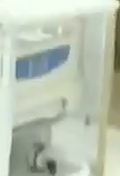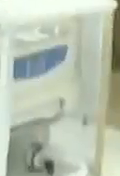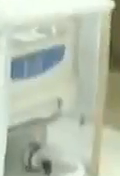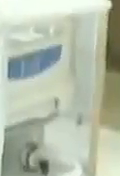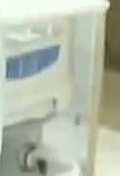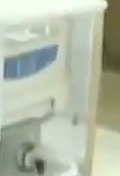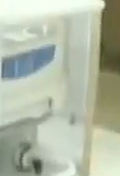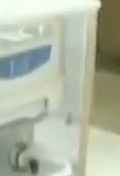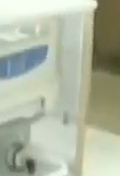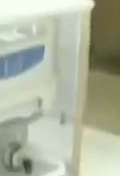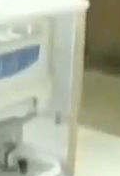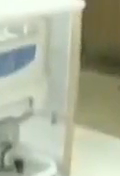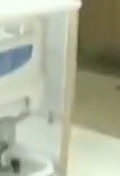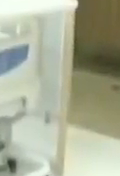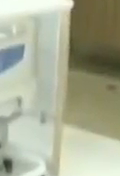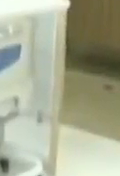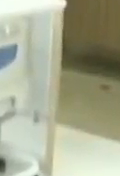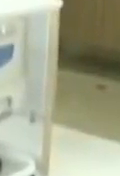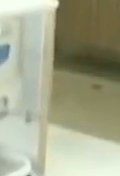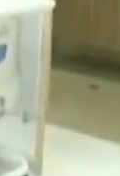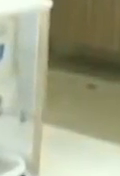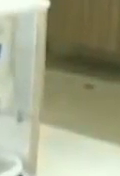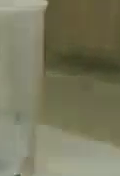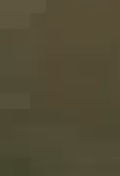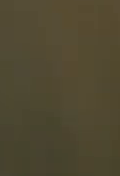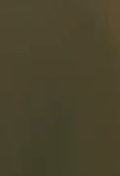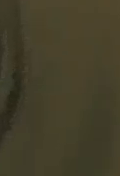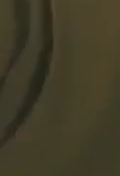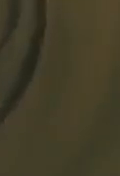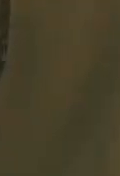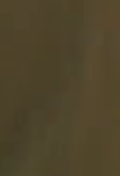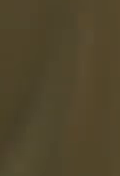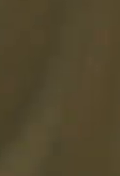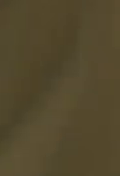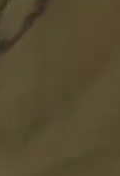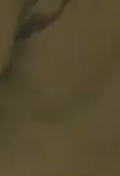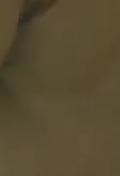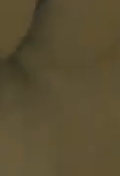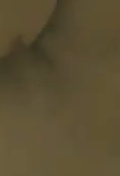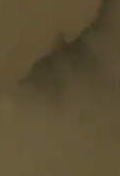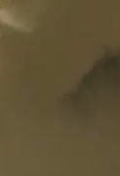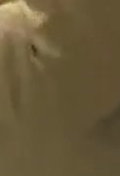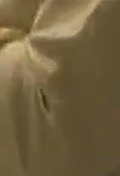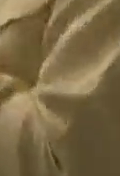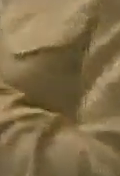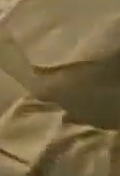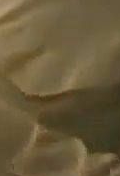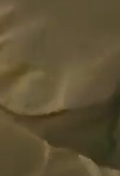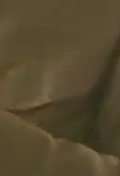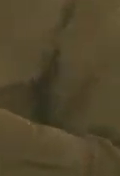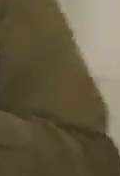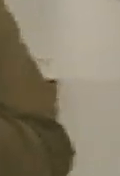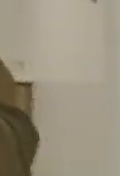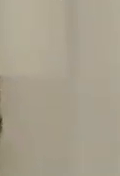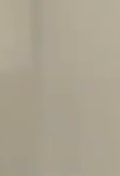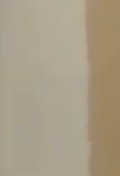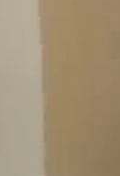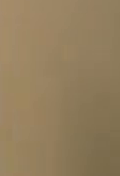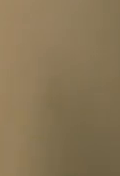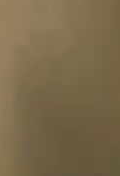Mis saludos por aquí. ¿Ah? ¿Cómo están ustedes? Trabajadora y el doctor